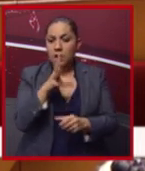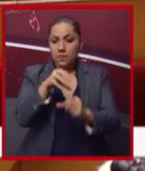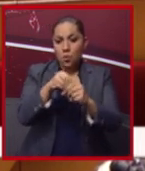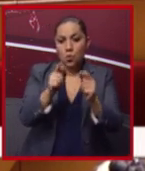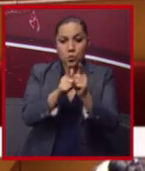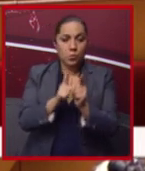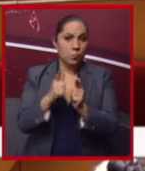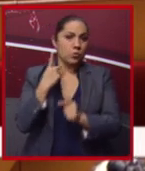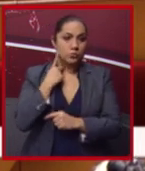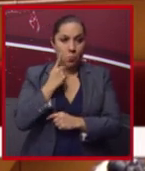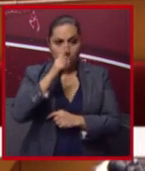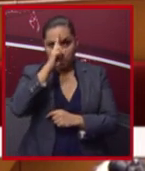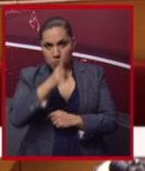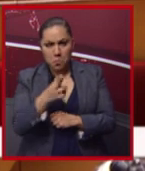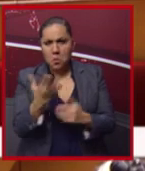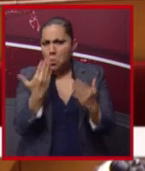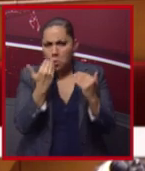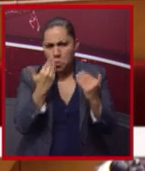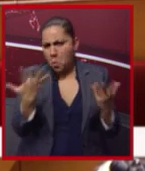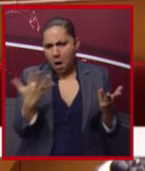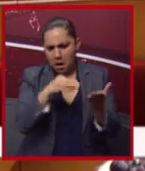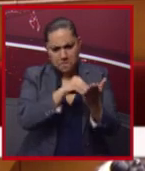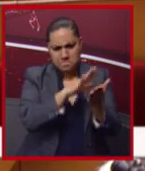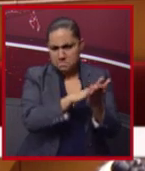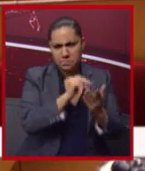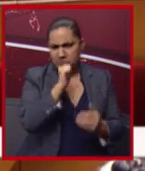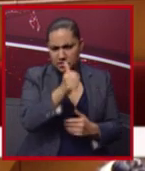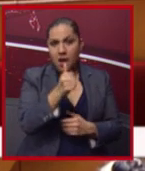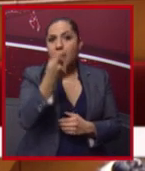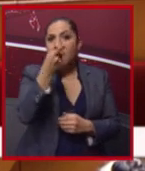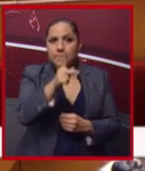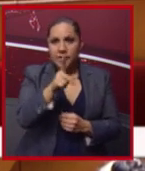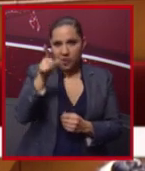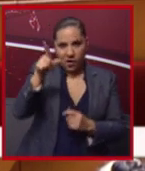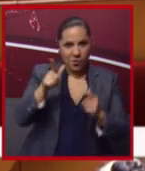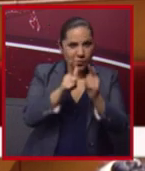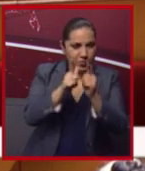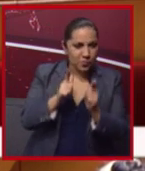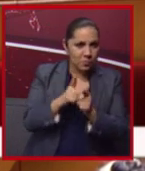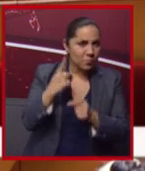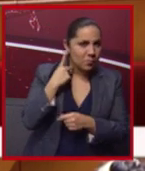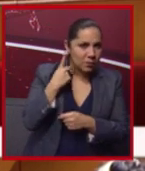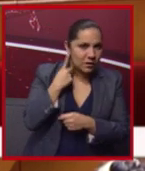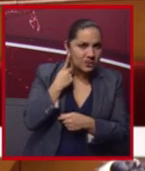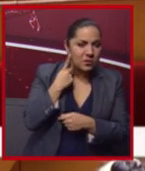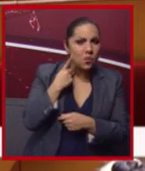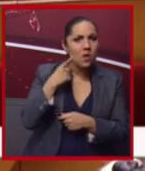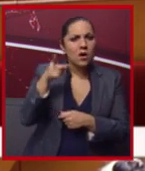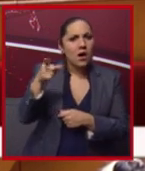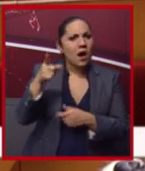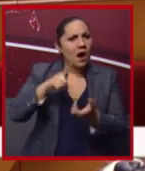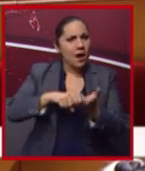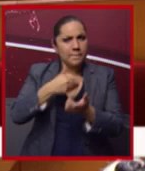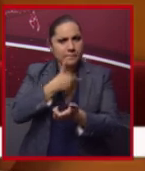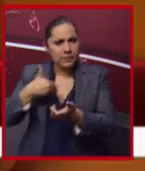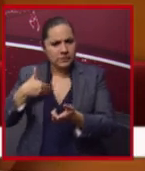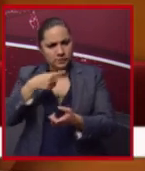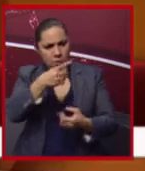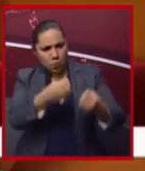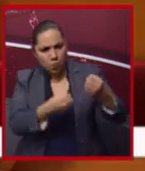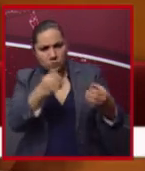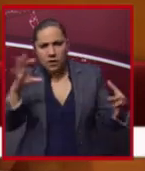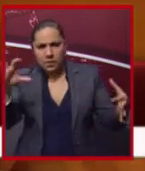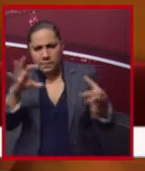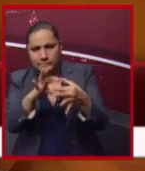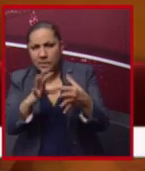la verdad es que no es compatible la militancia partidista con un desempeño objetivo e independiente en el Poder Judicial. No se debe